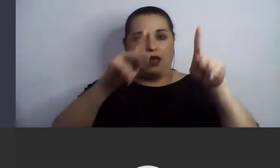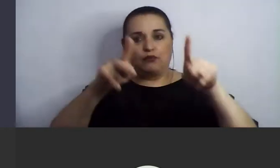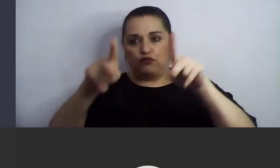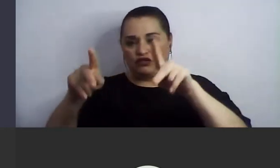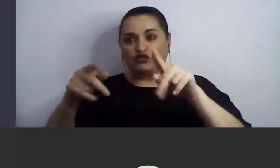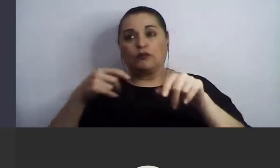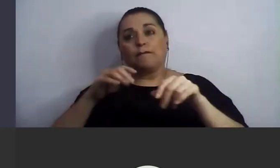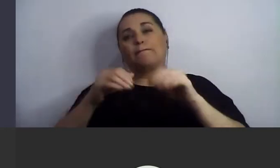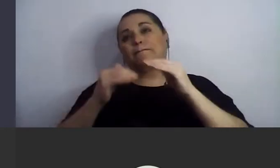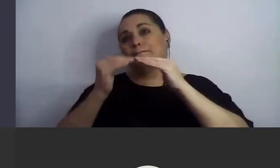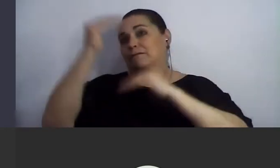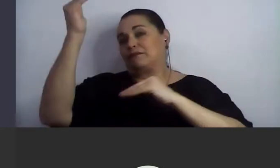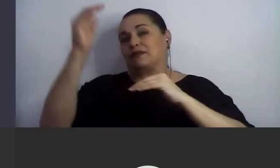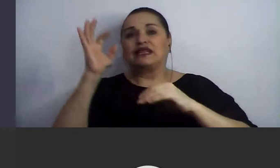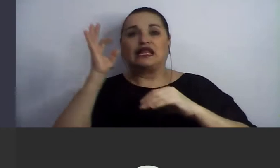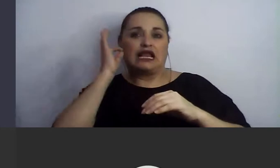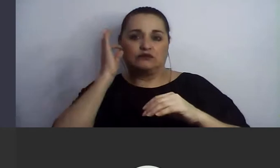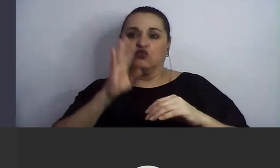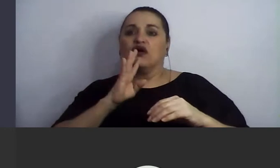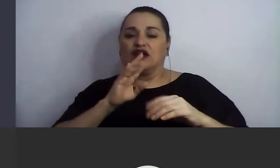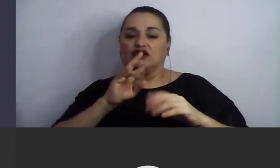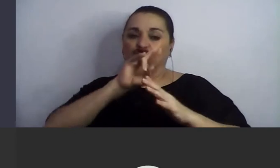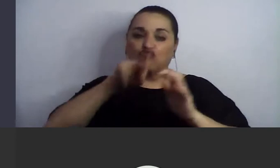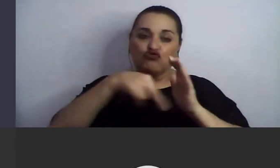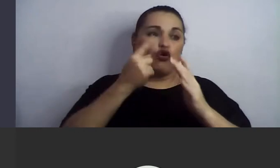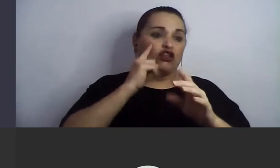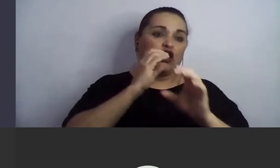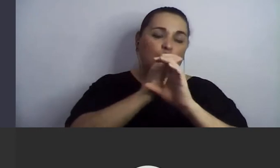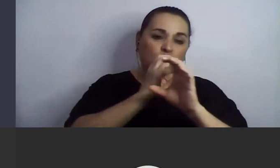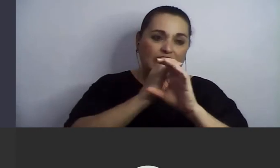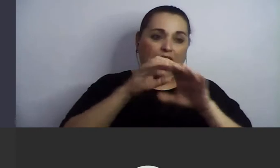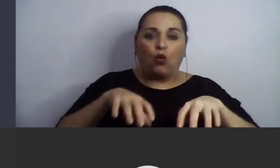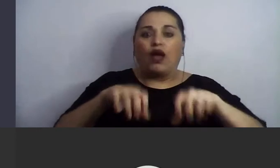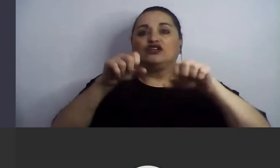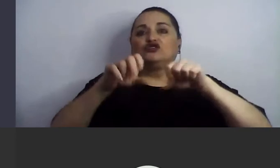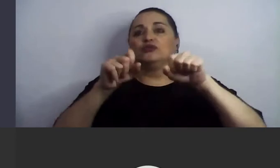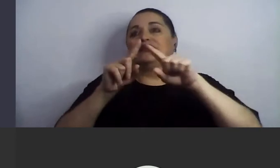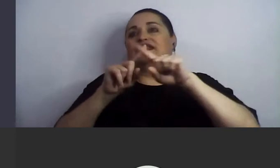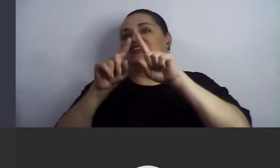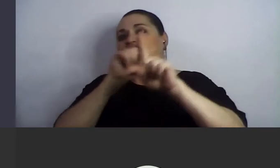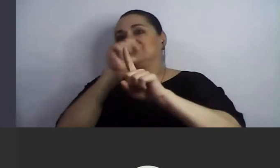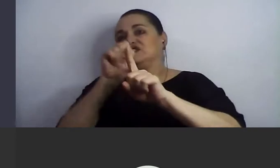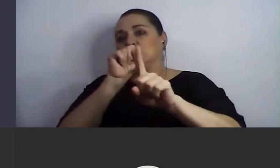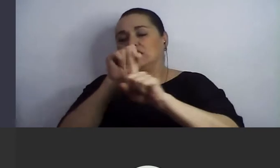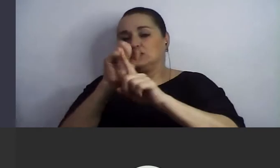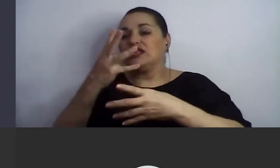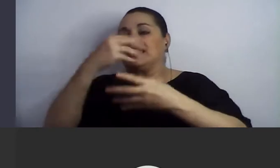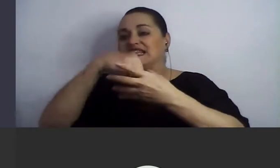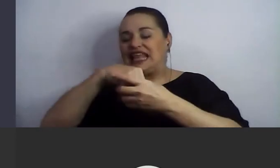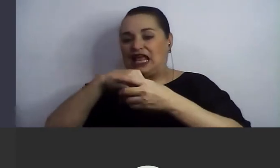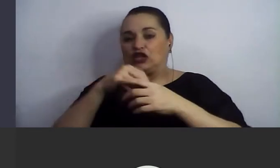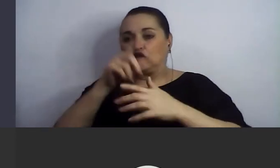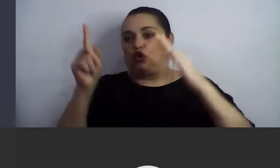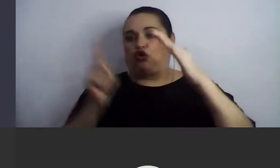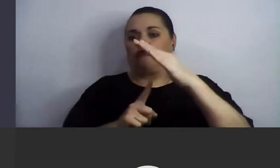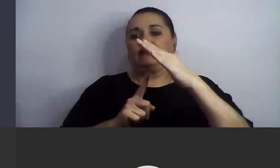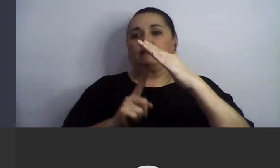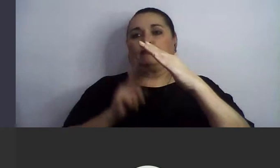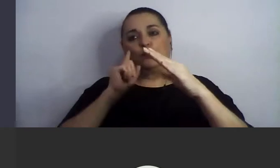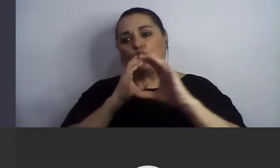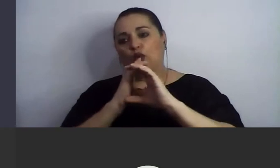de las mujeres que con su rol de cuidado han tenido que asumir una serie de situaciones al interno del confinamiento el cuido